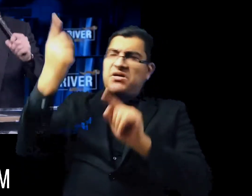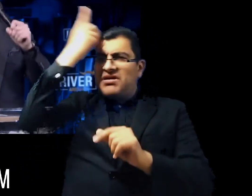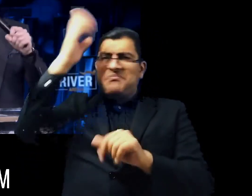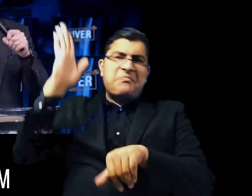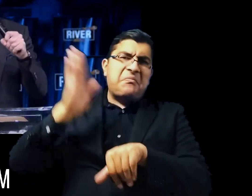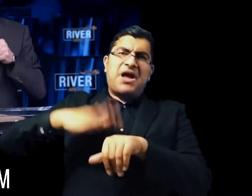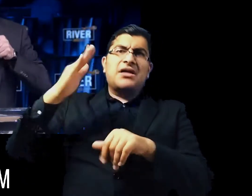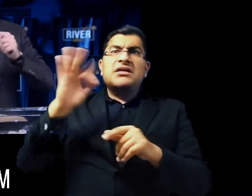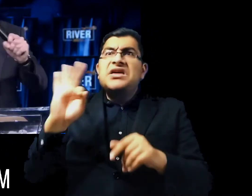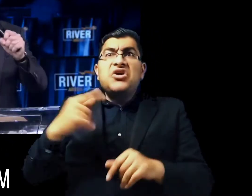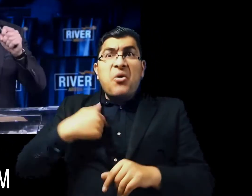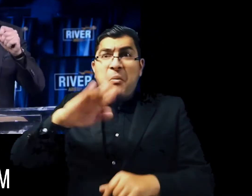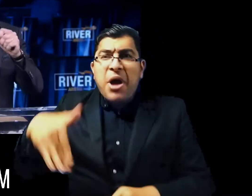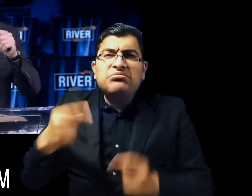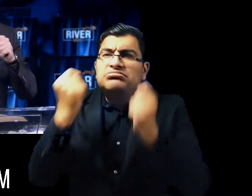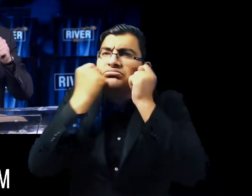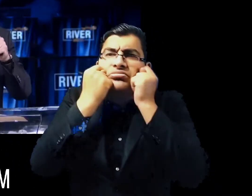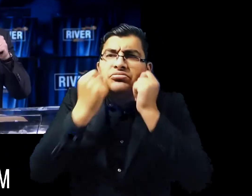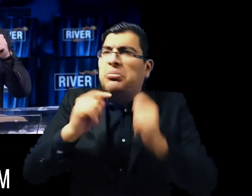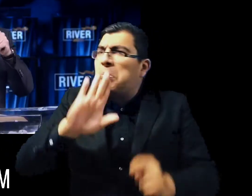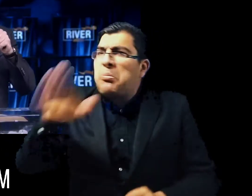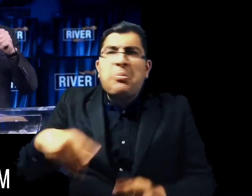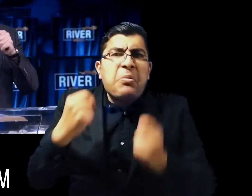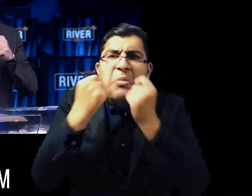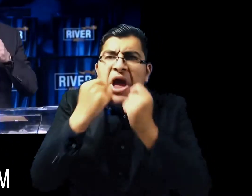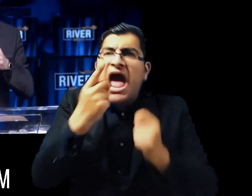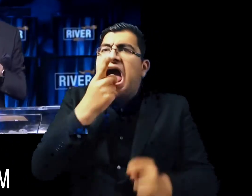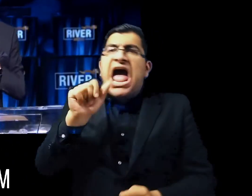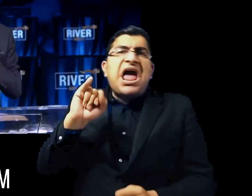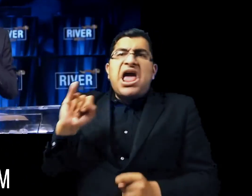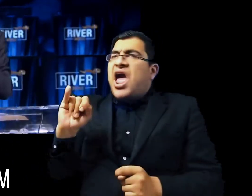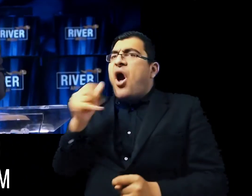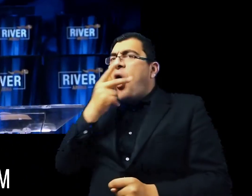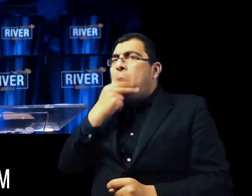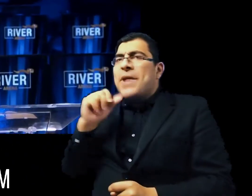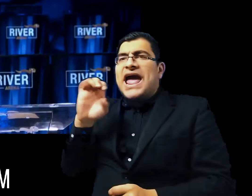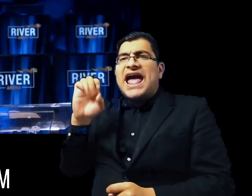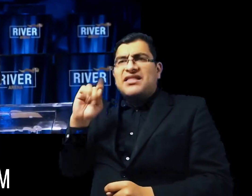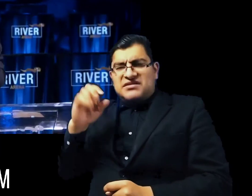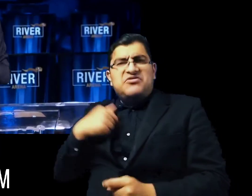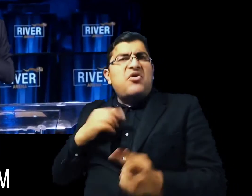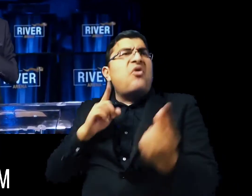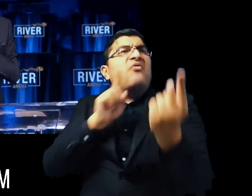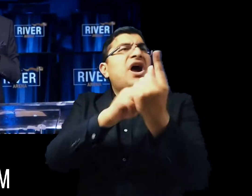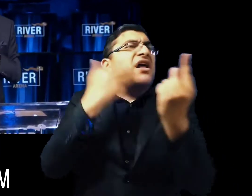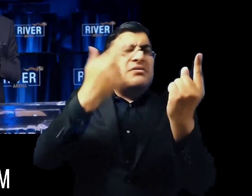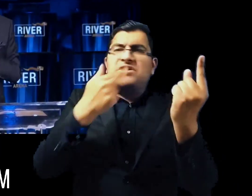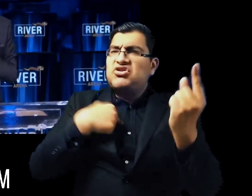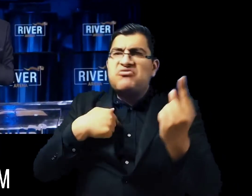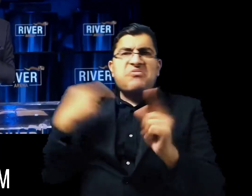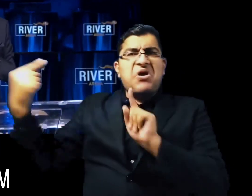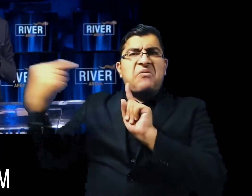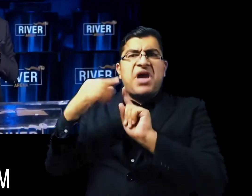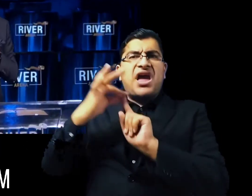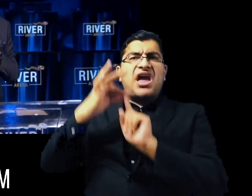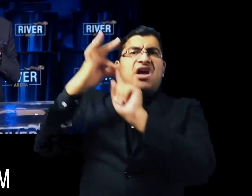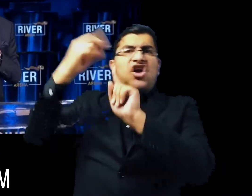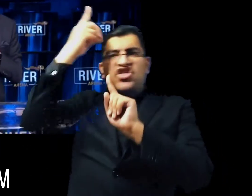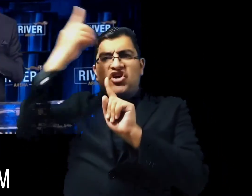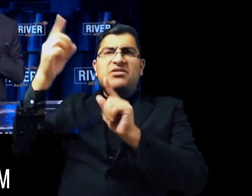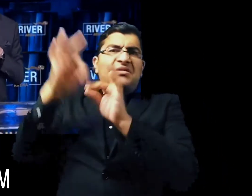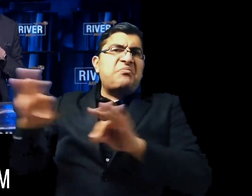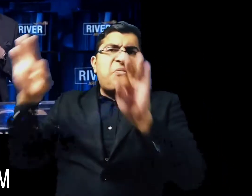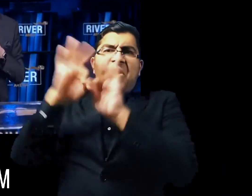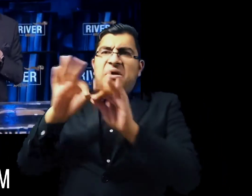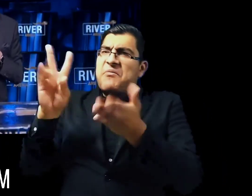Y si tengo que perecer, que perezca, dijo Esther cuando fue a ver al rey. Si se trata de un llamado que es más importante que la